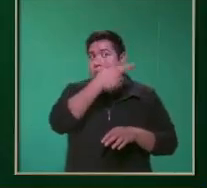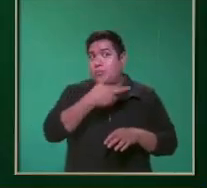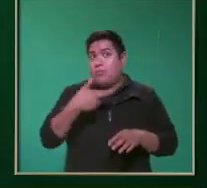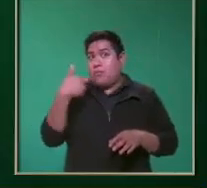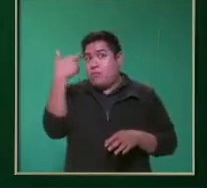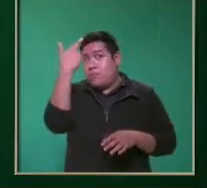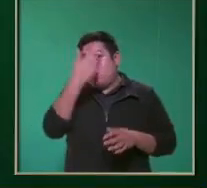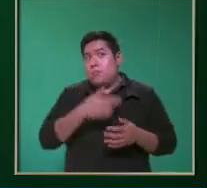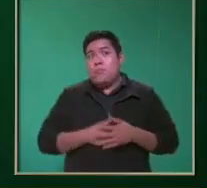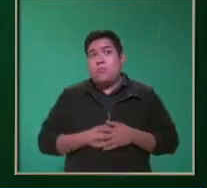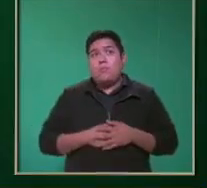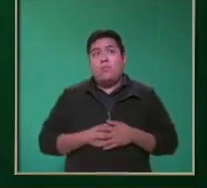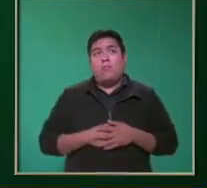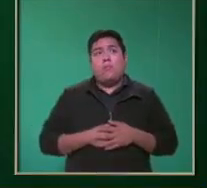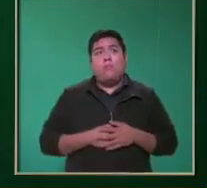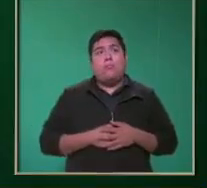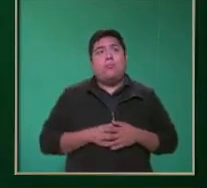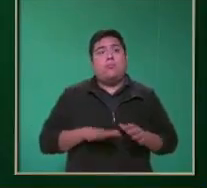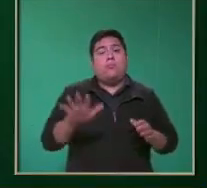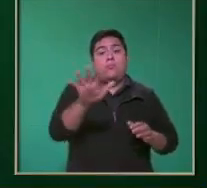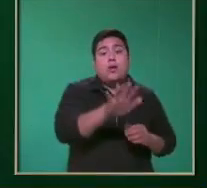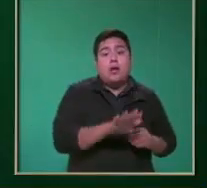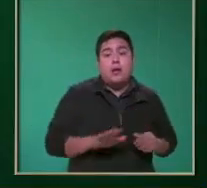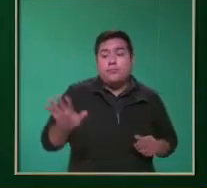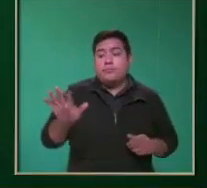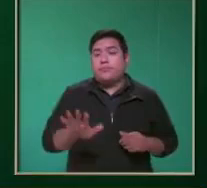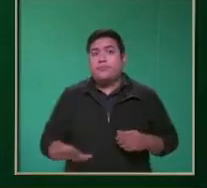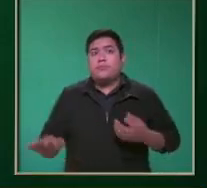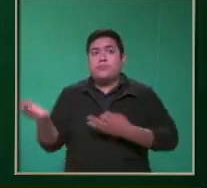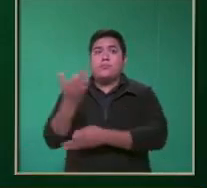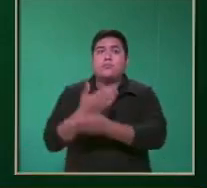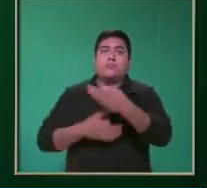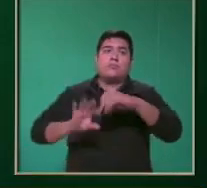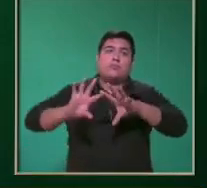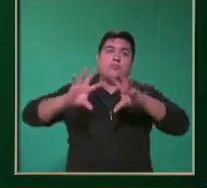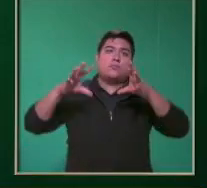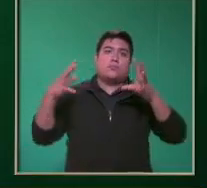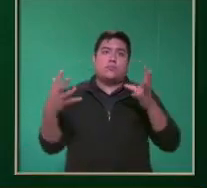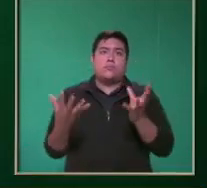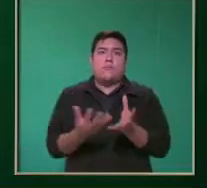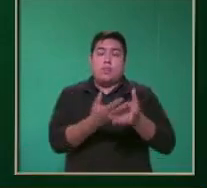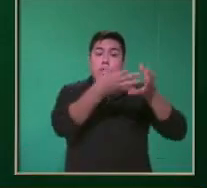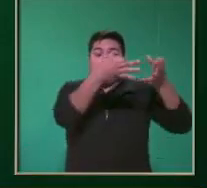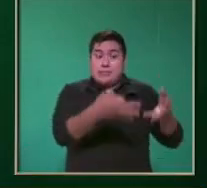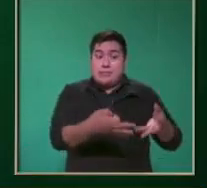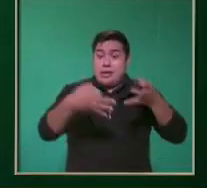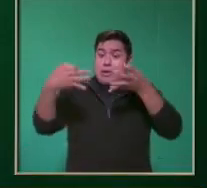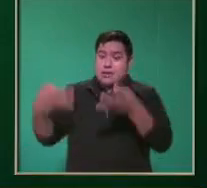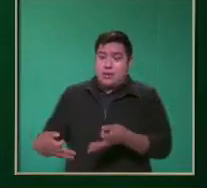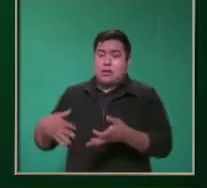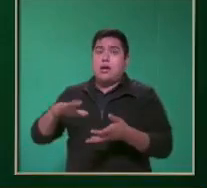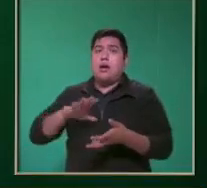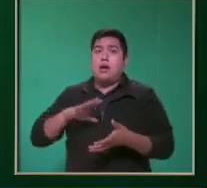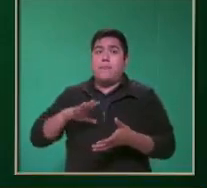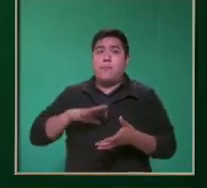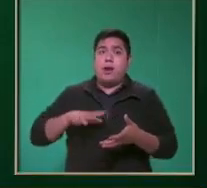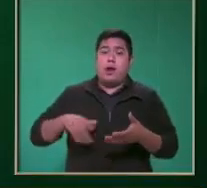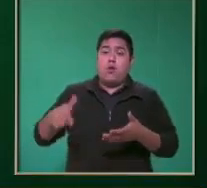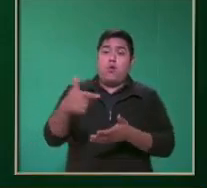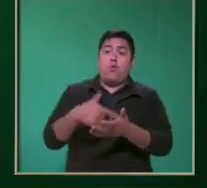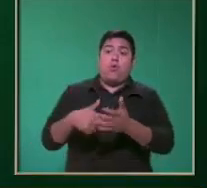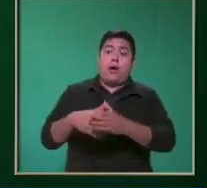serie de áreas que en México y en el mundo se han estado estableciendo para proteger